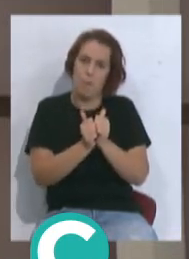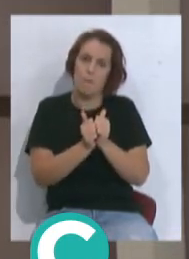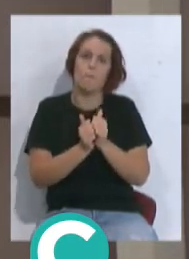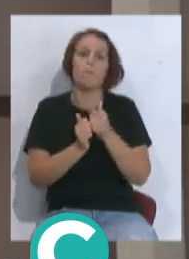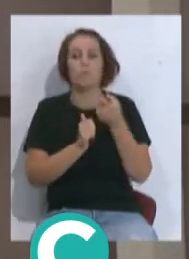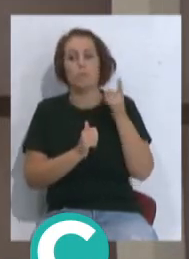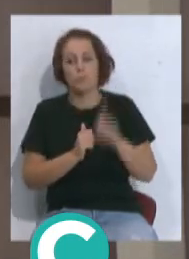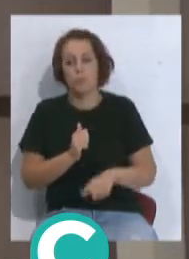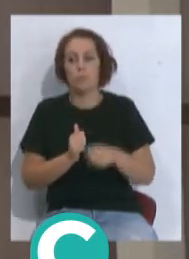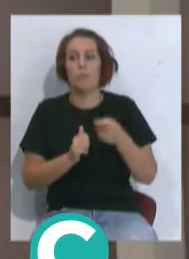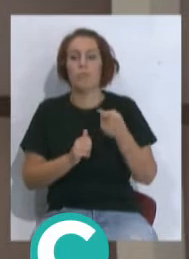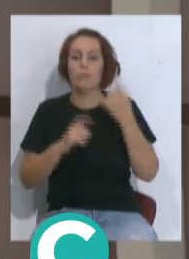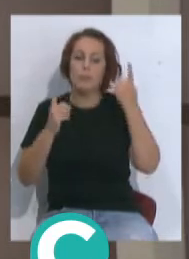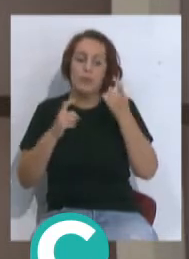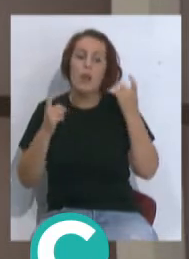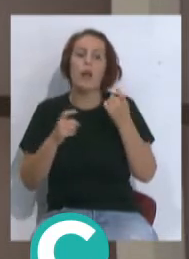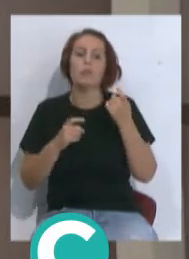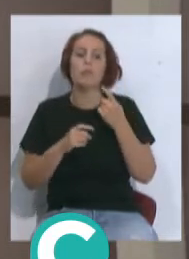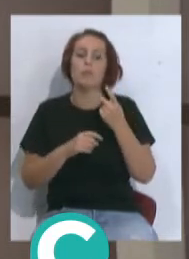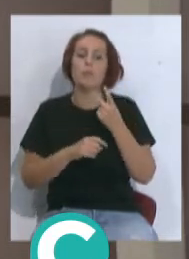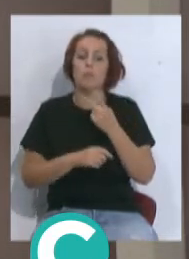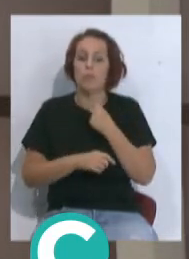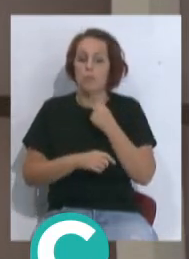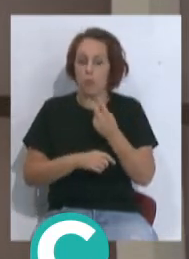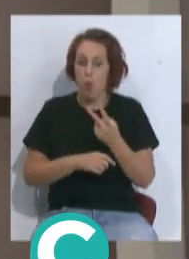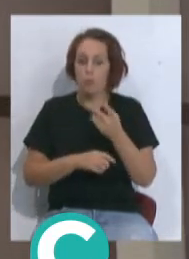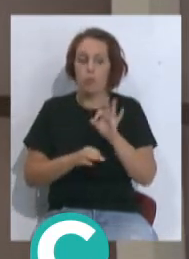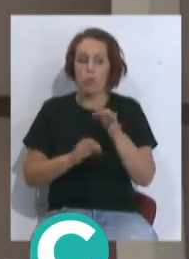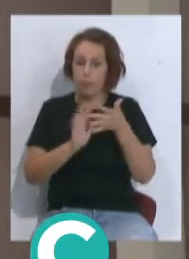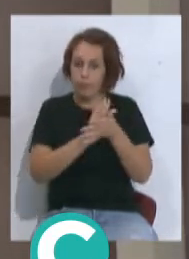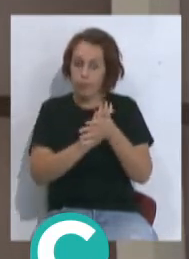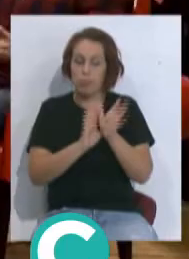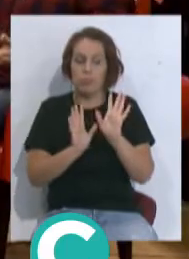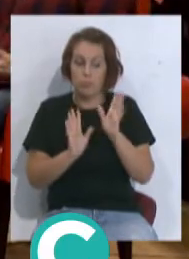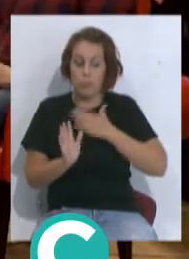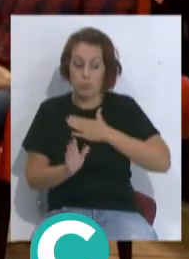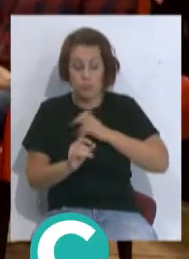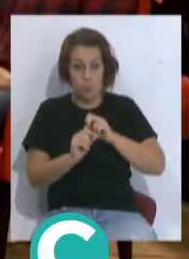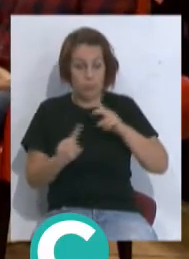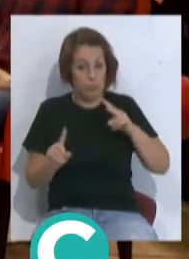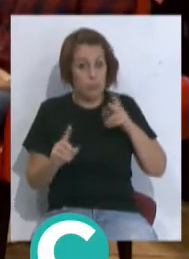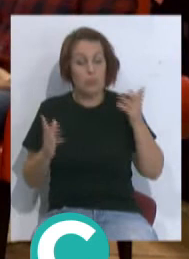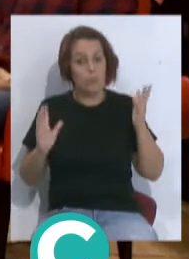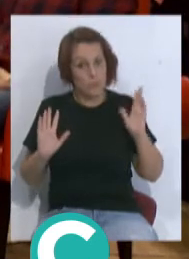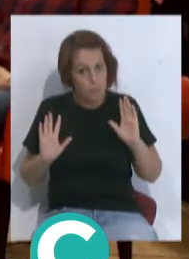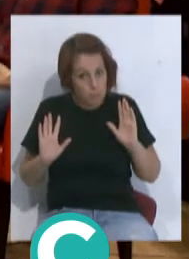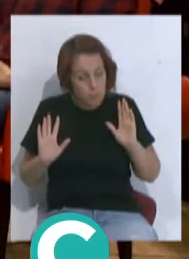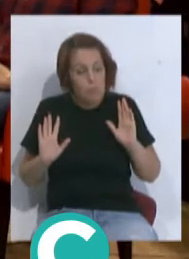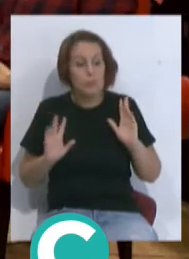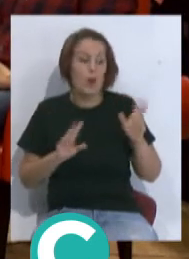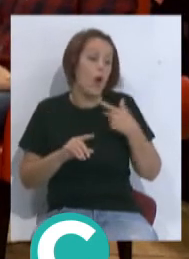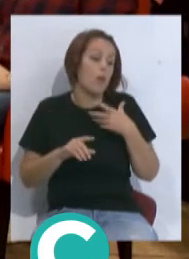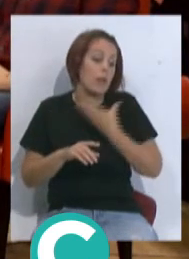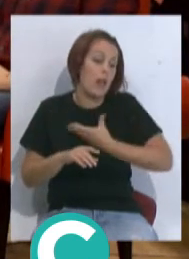después, verdad que ha intentado, ¿no?, coger la voz, pero desde mi punto de vista, insisto, que a lo mejor pues tendría otros